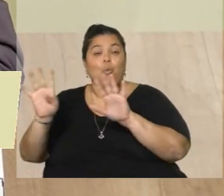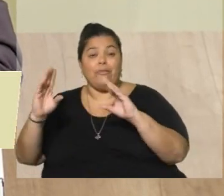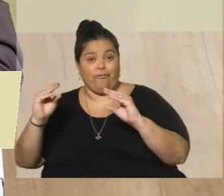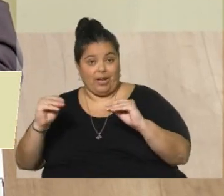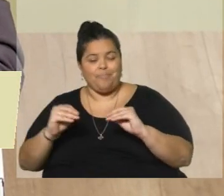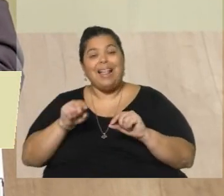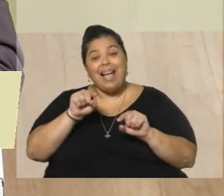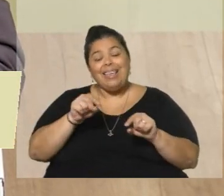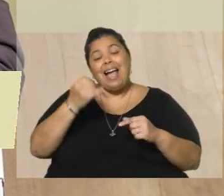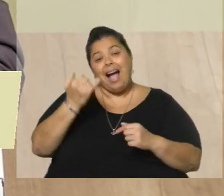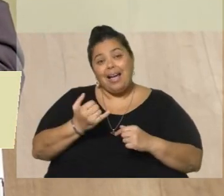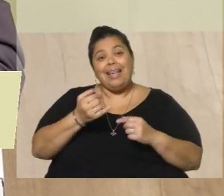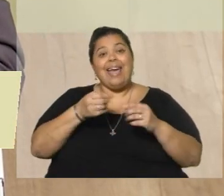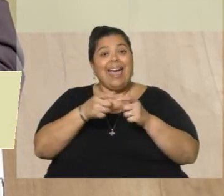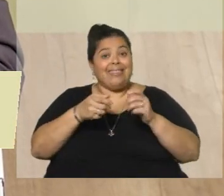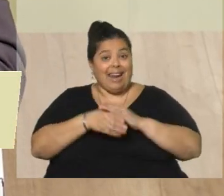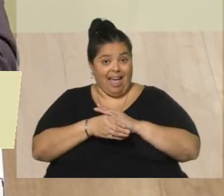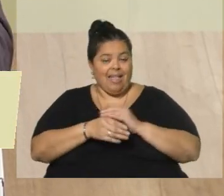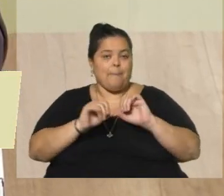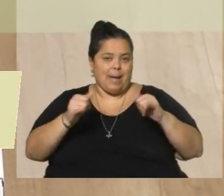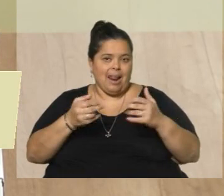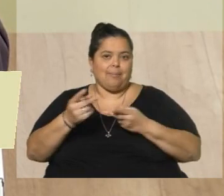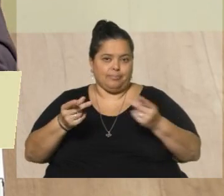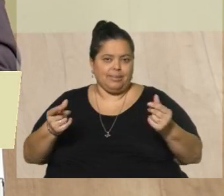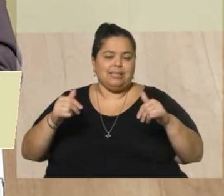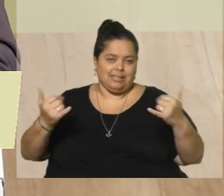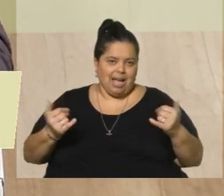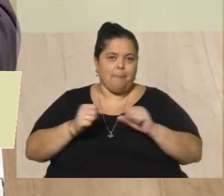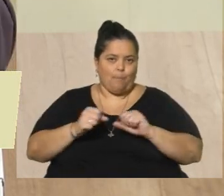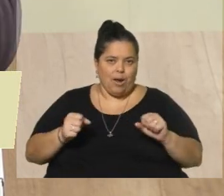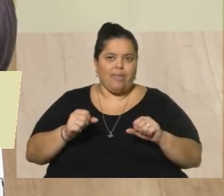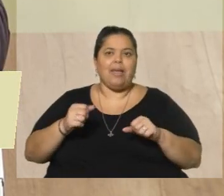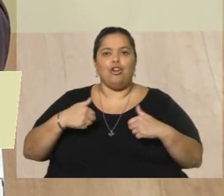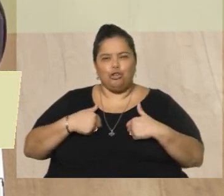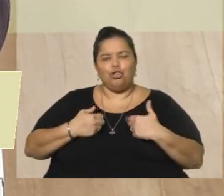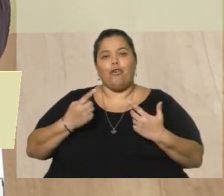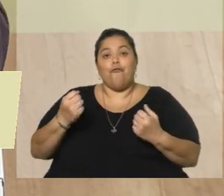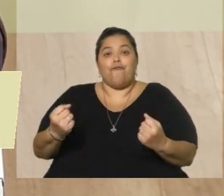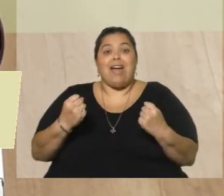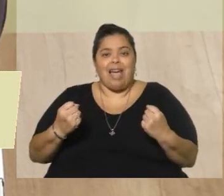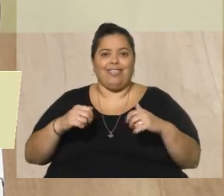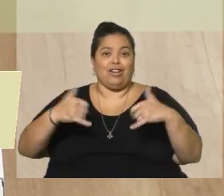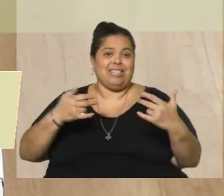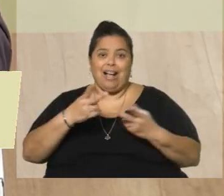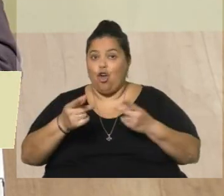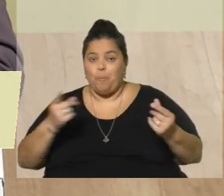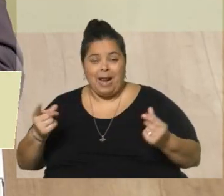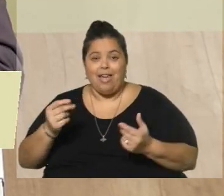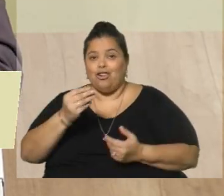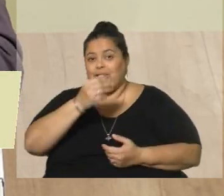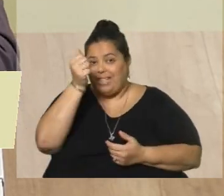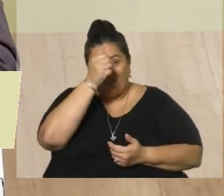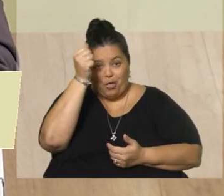punto Uy ahí todavía quedan algunas entradas anticipadas que sacamos como una entrada previa para para esos fanáticos que ya compraron hasta sábado y domingo